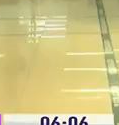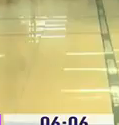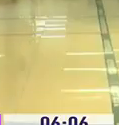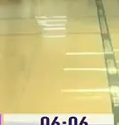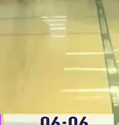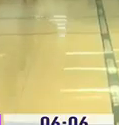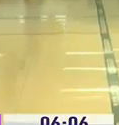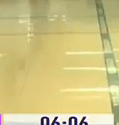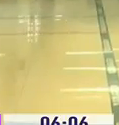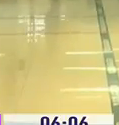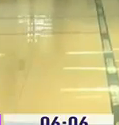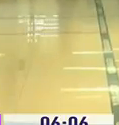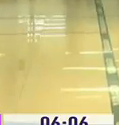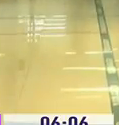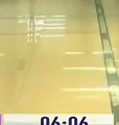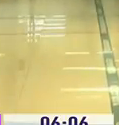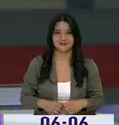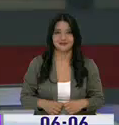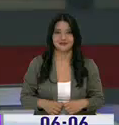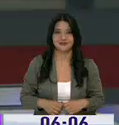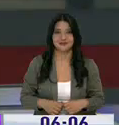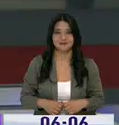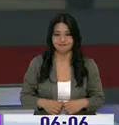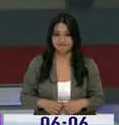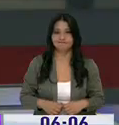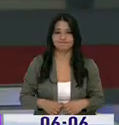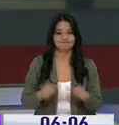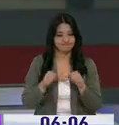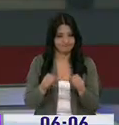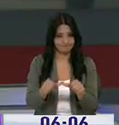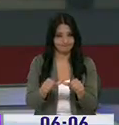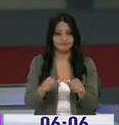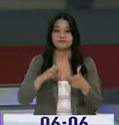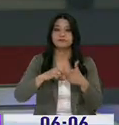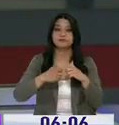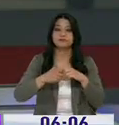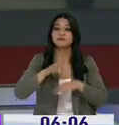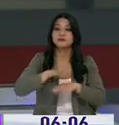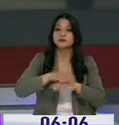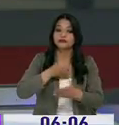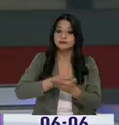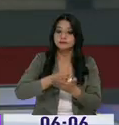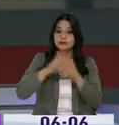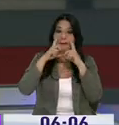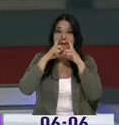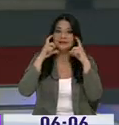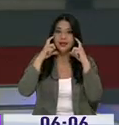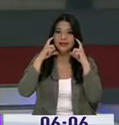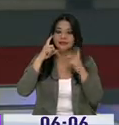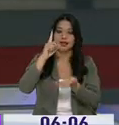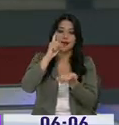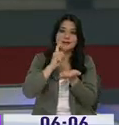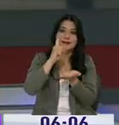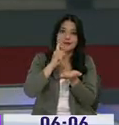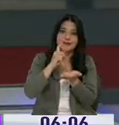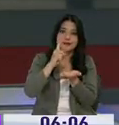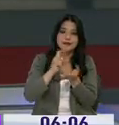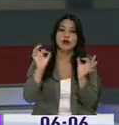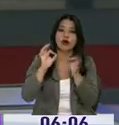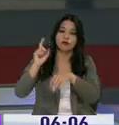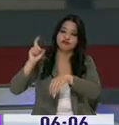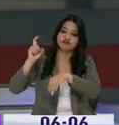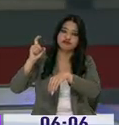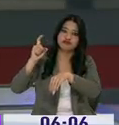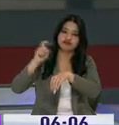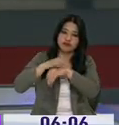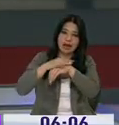Informó Carolina Basante. Continúan los percances por adquirir una mascarilla, gel desinfectantes y alcohol en